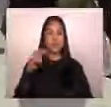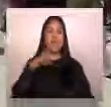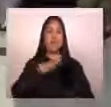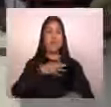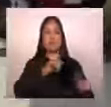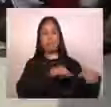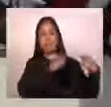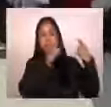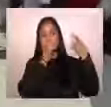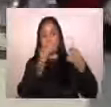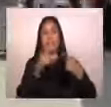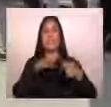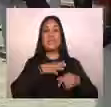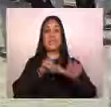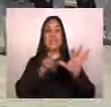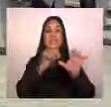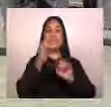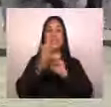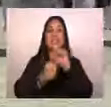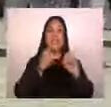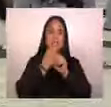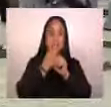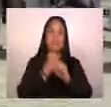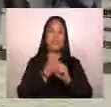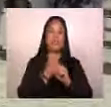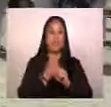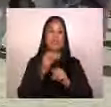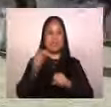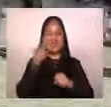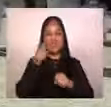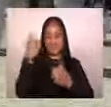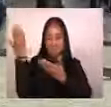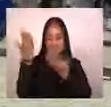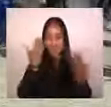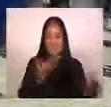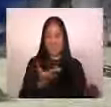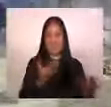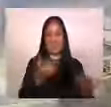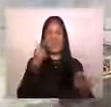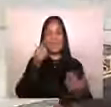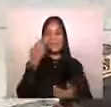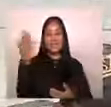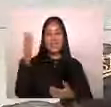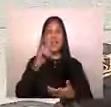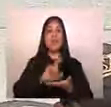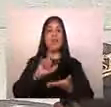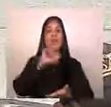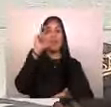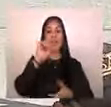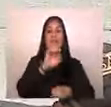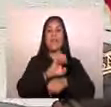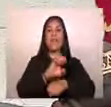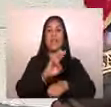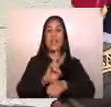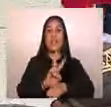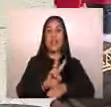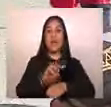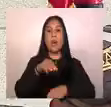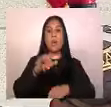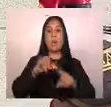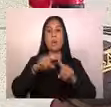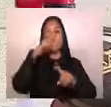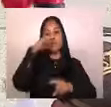han cumplido 60 años de trayectoria. Damos la bienvenida al Colegio Evangélico